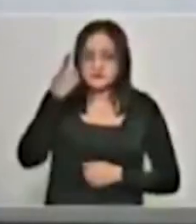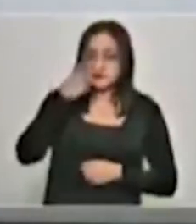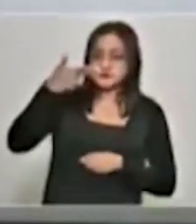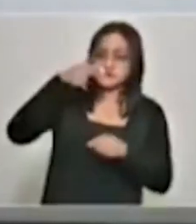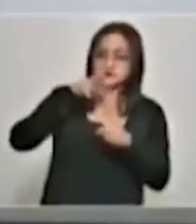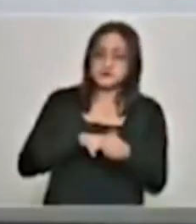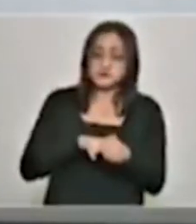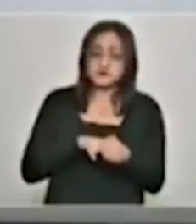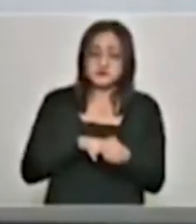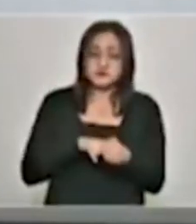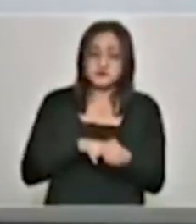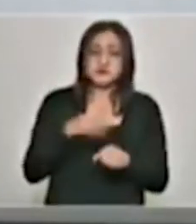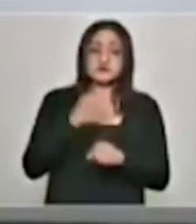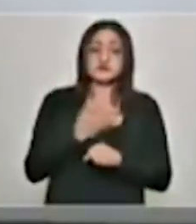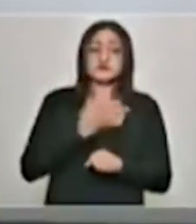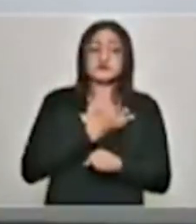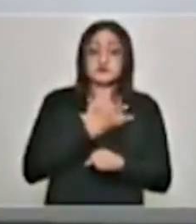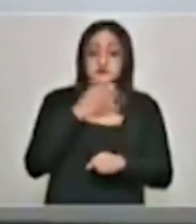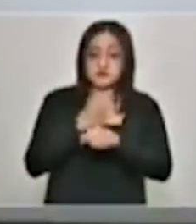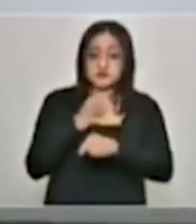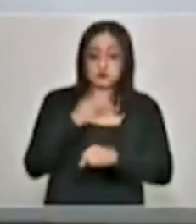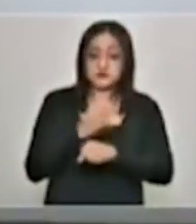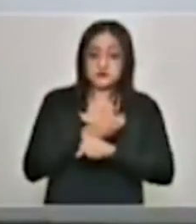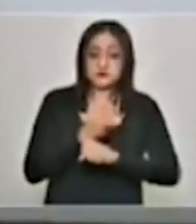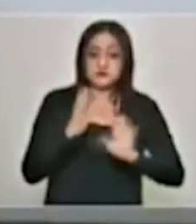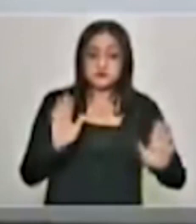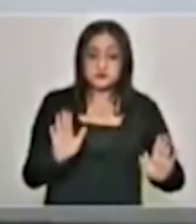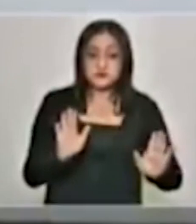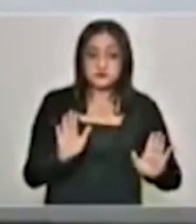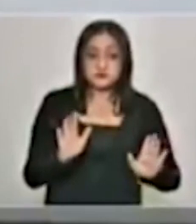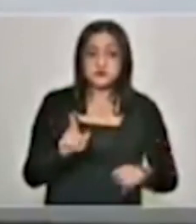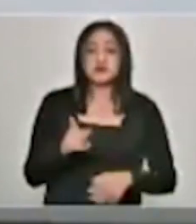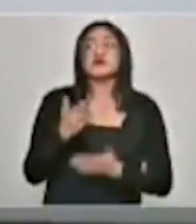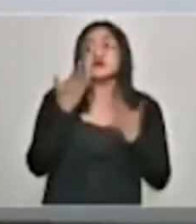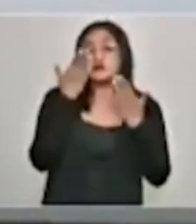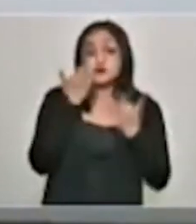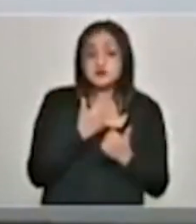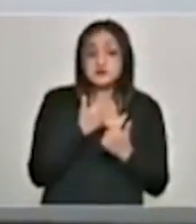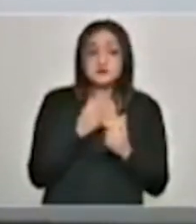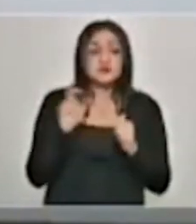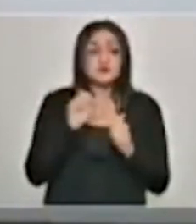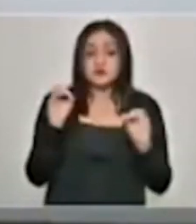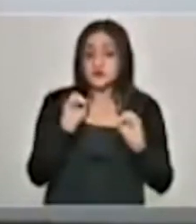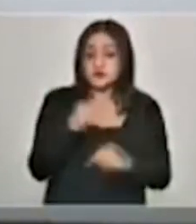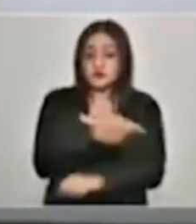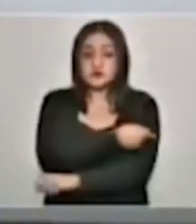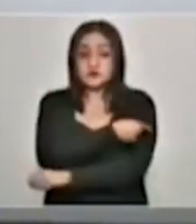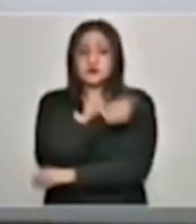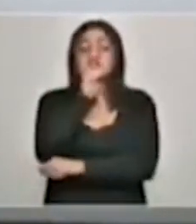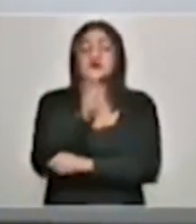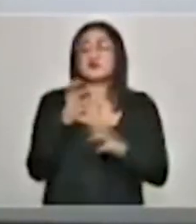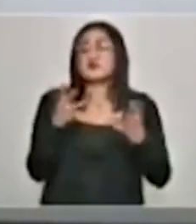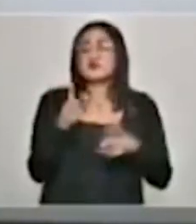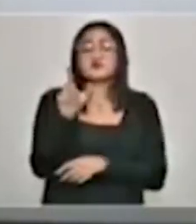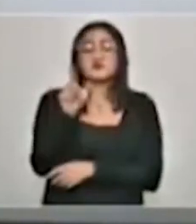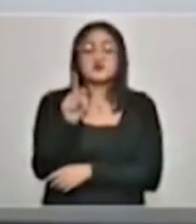los hospitalizados que tenemos actualmente en el sector y no han sido vacunados es